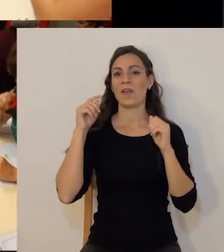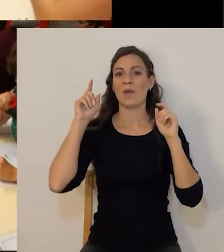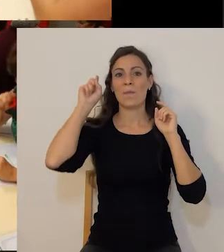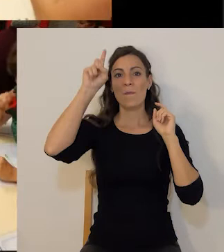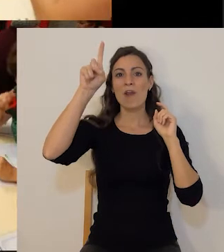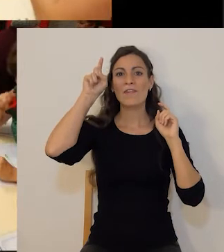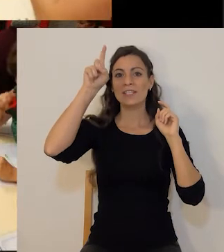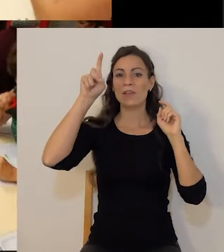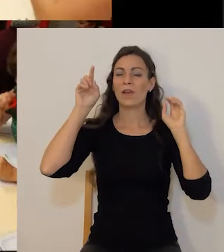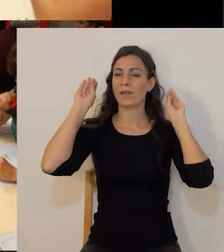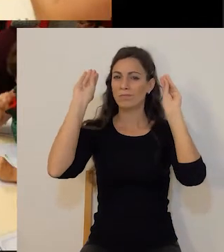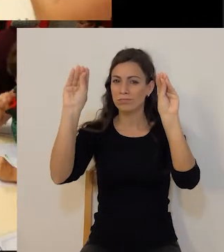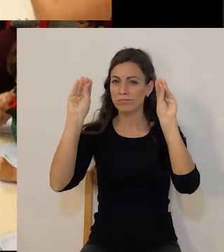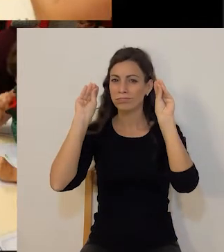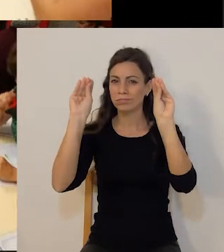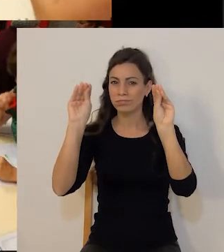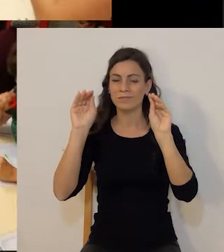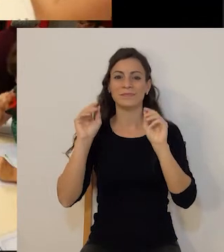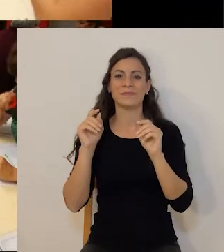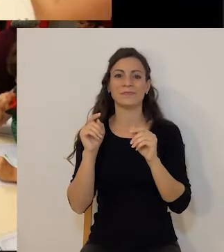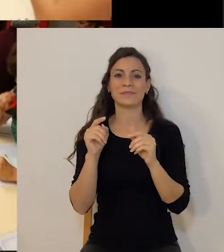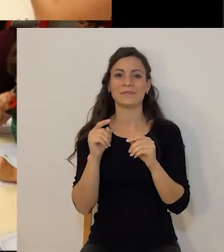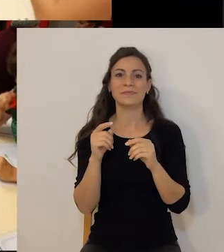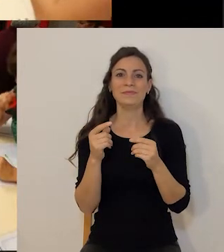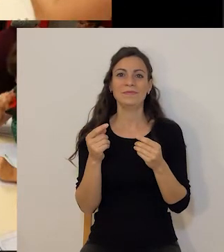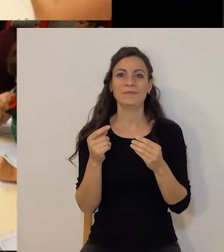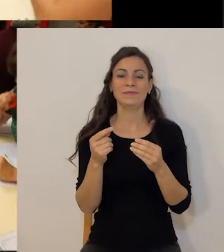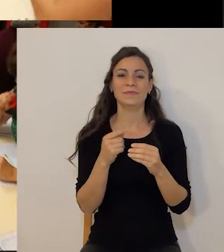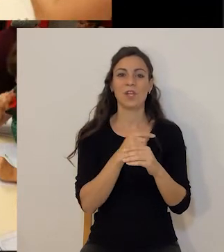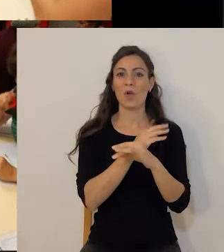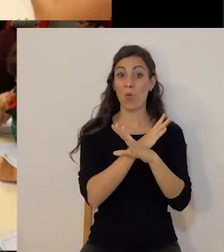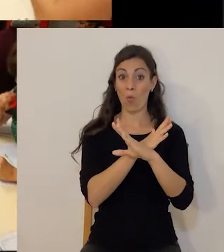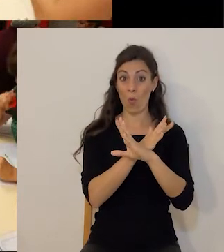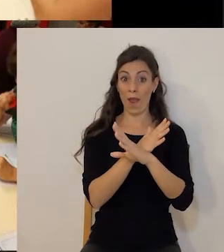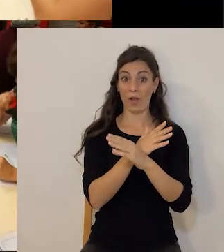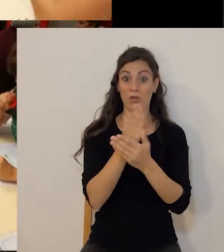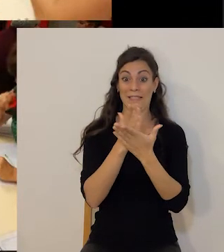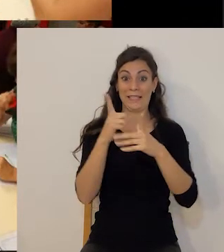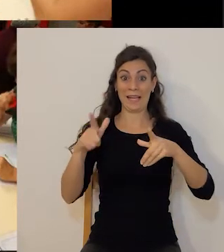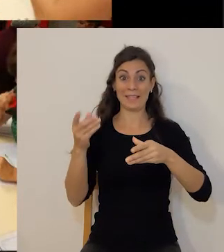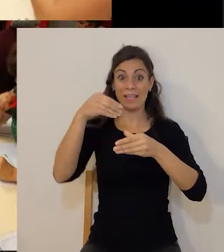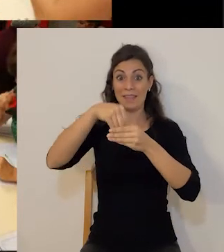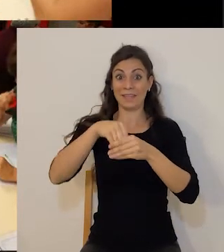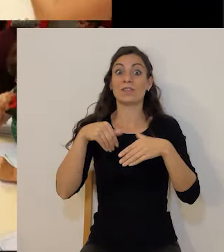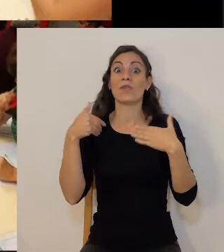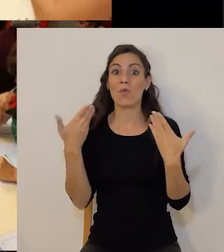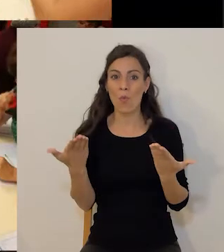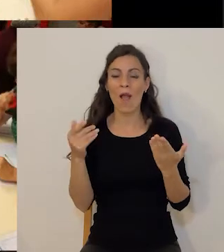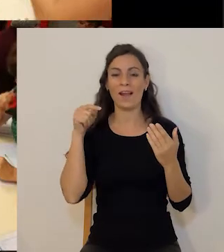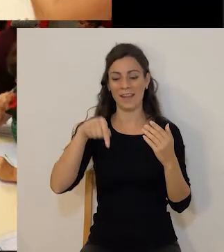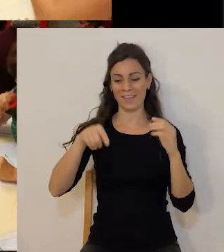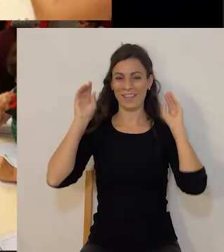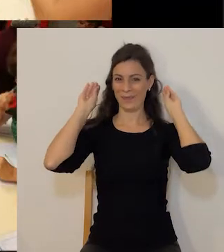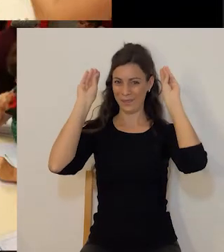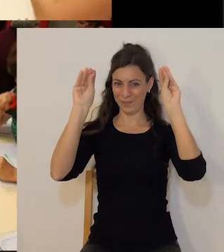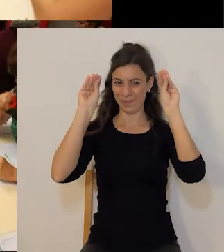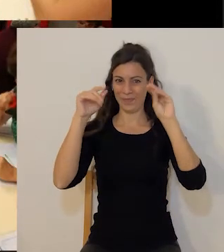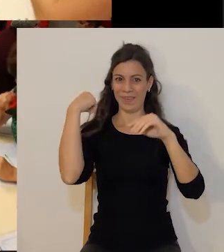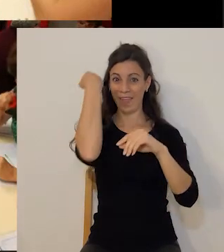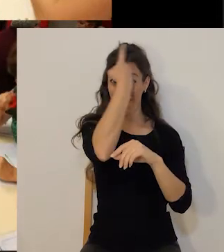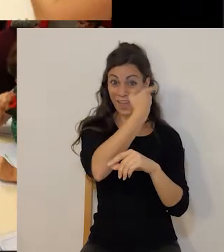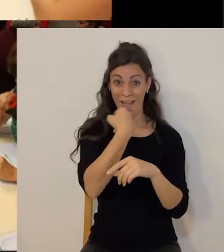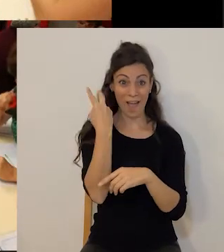profesorado en el que están viendo qué juegos se pueden incorporar dentro del aula. Y fijaros en estas caras,